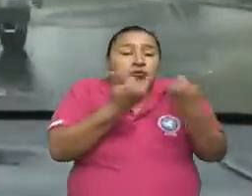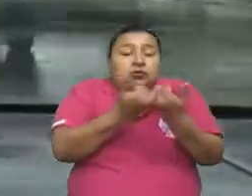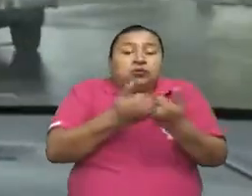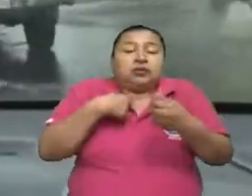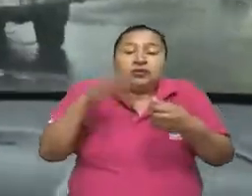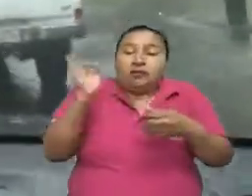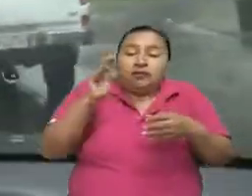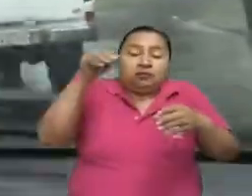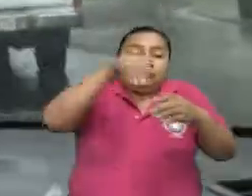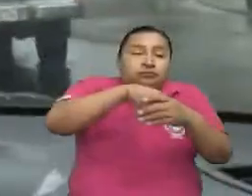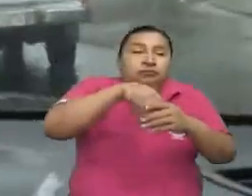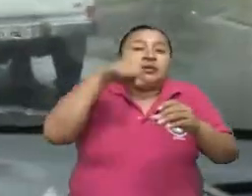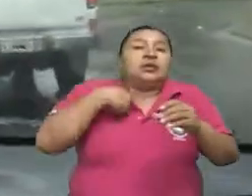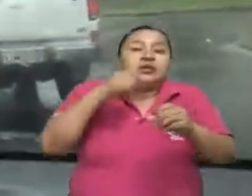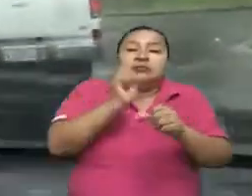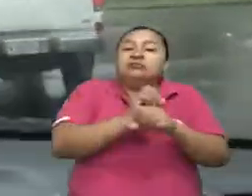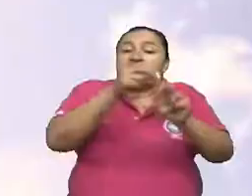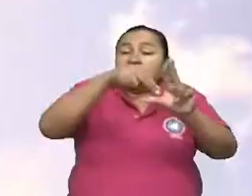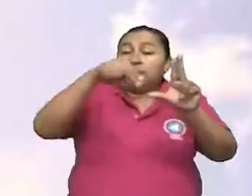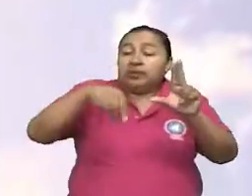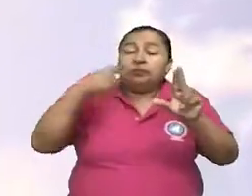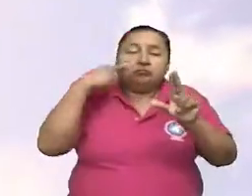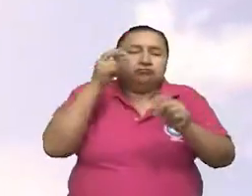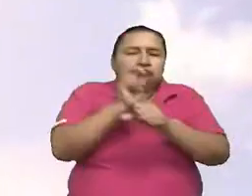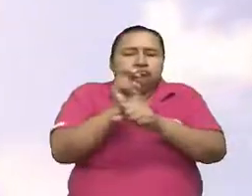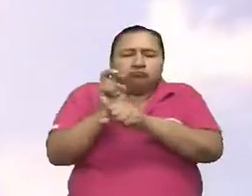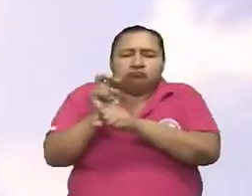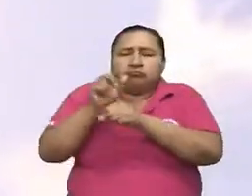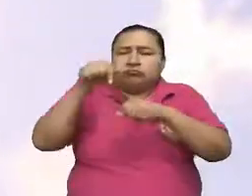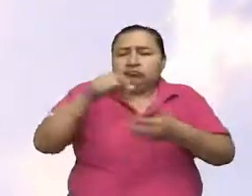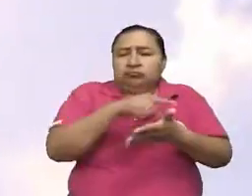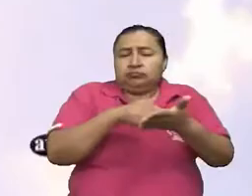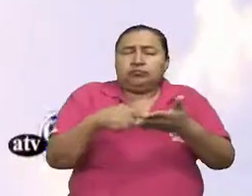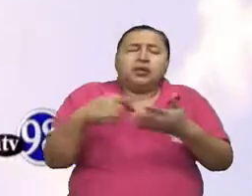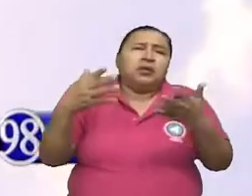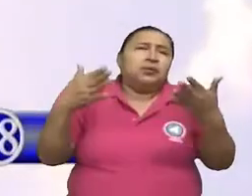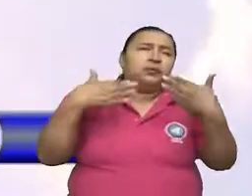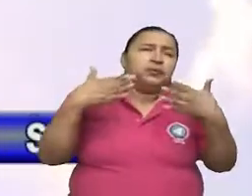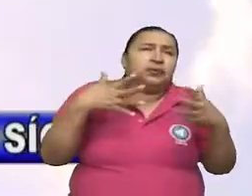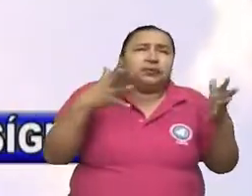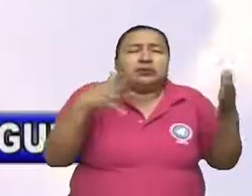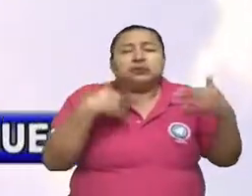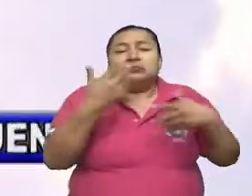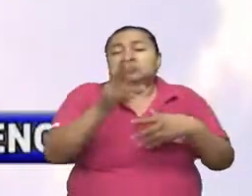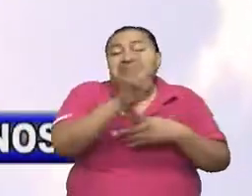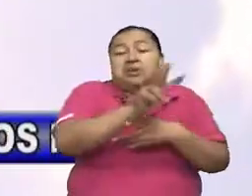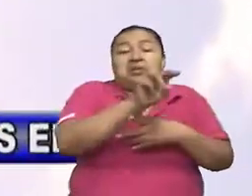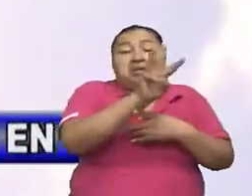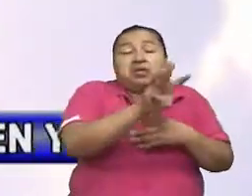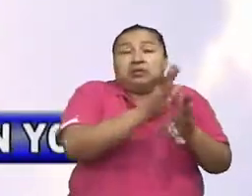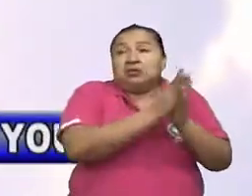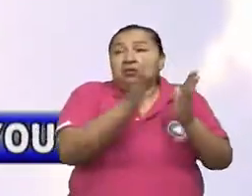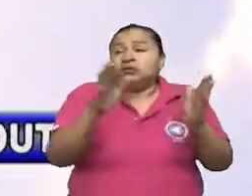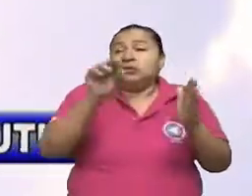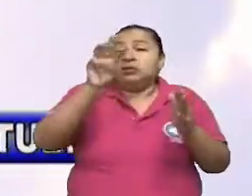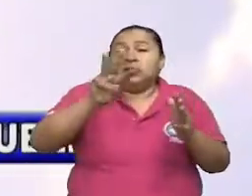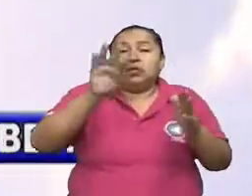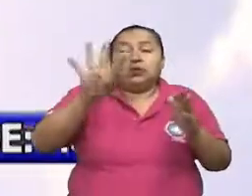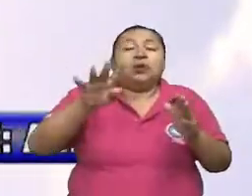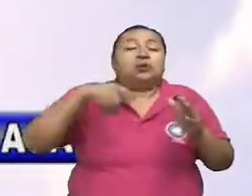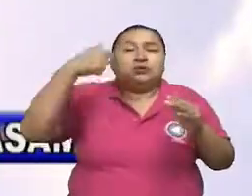integran el SINAPRED se mantienen vigilantes. Esta semana las temperaturas oscilarán entre los 23 y 34